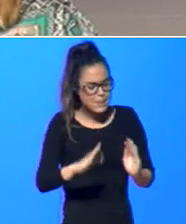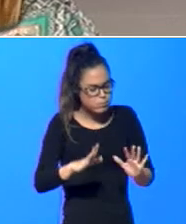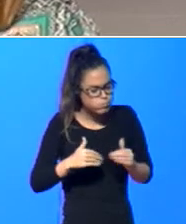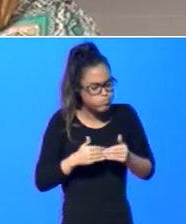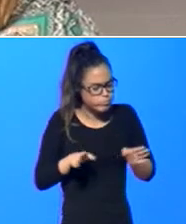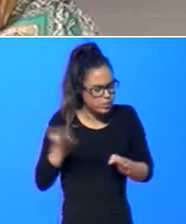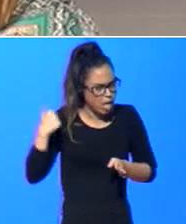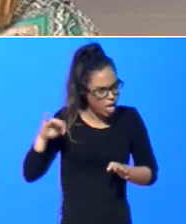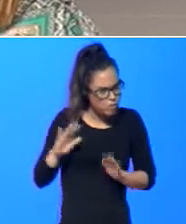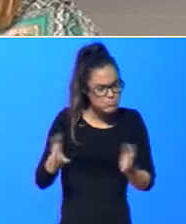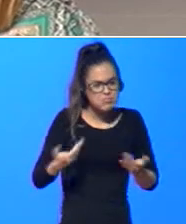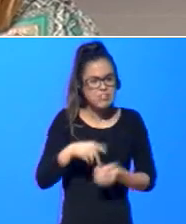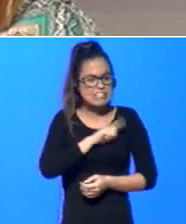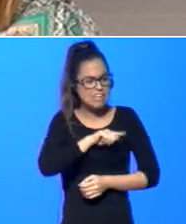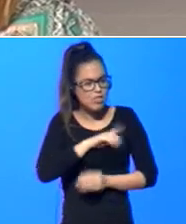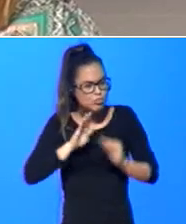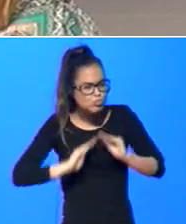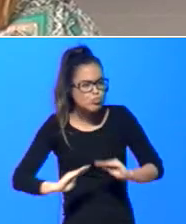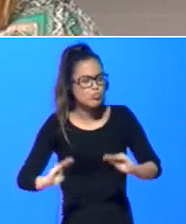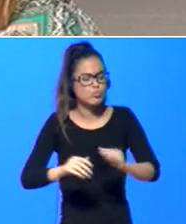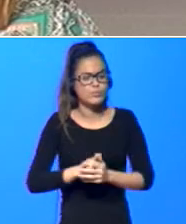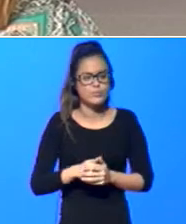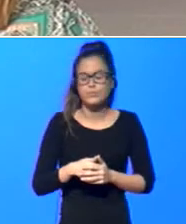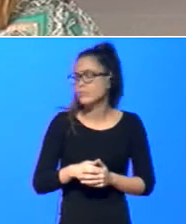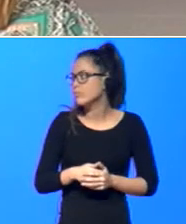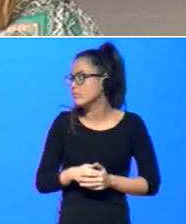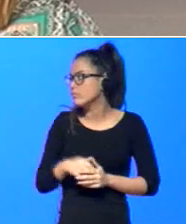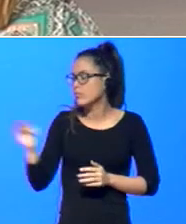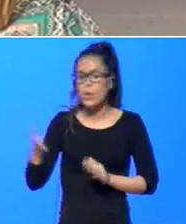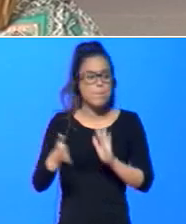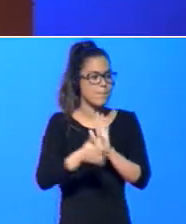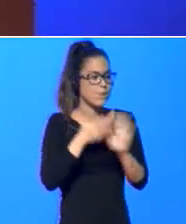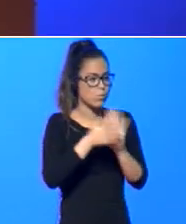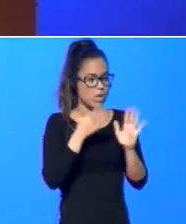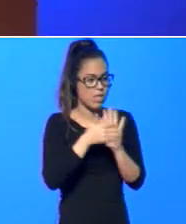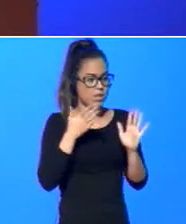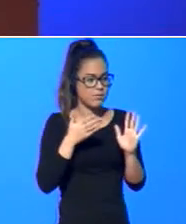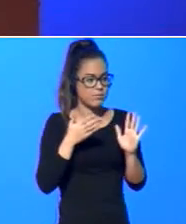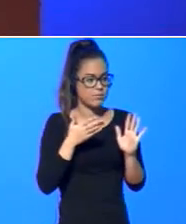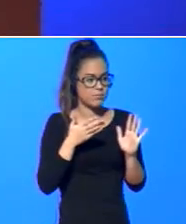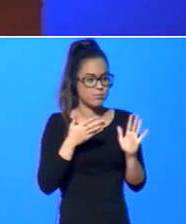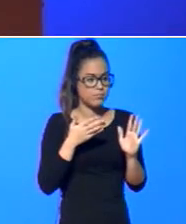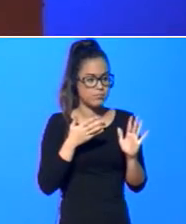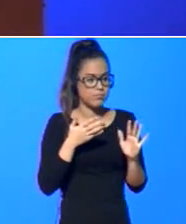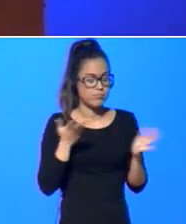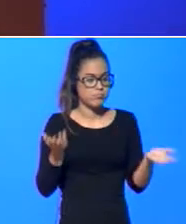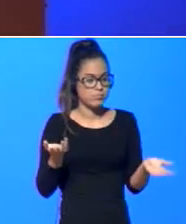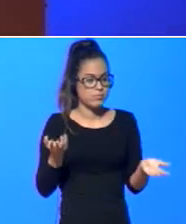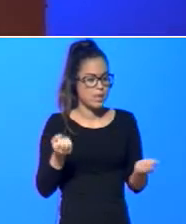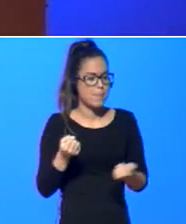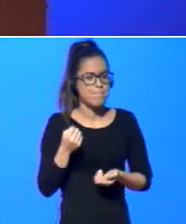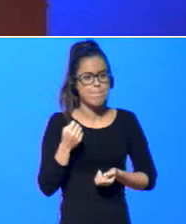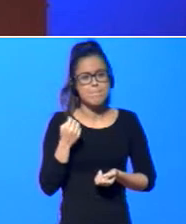¿cómo ves la situación? Bueno, yo voy a ir muy rápido. Desde luego se podría hablar de mil